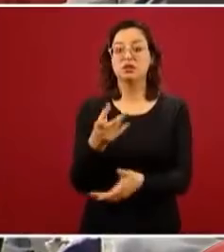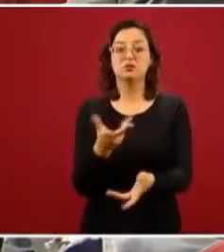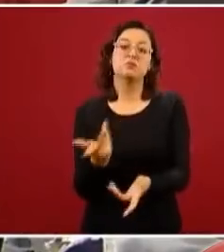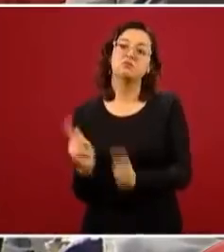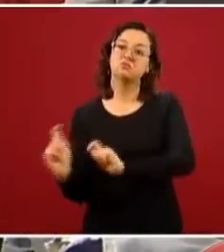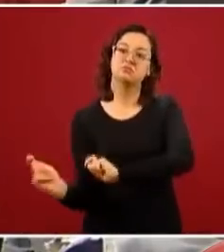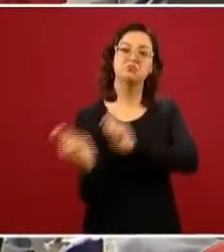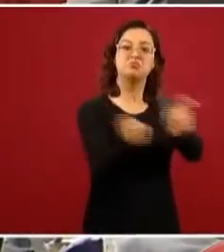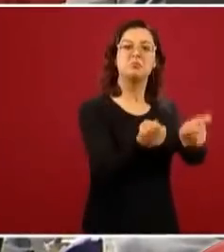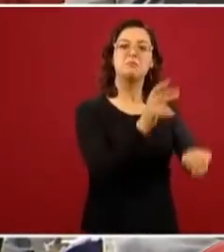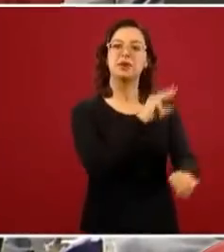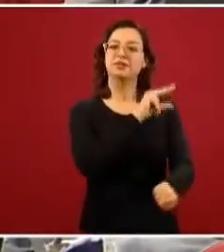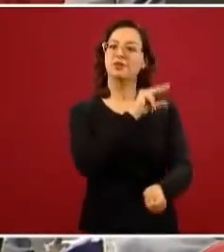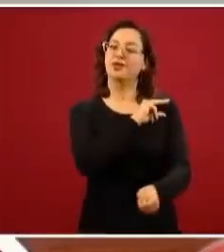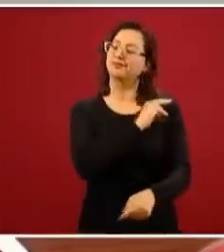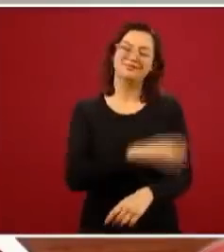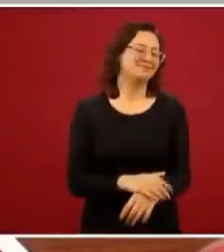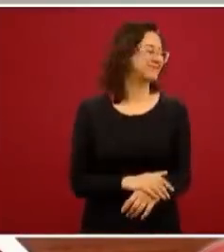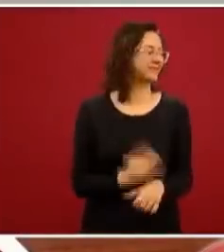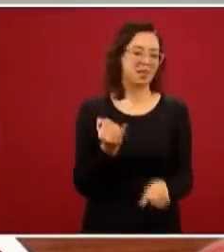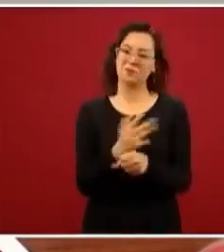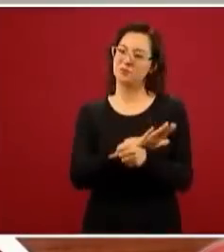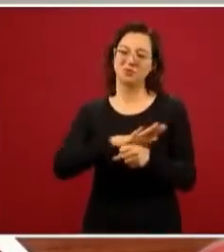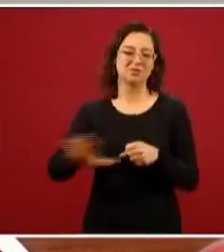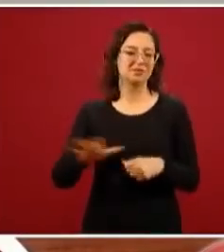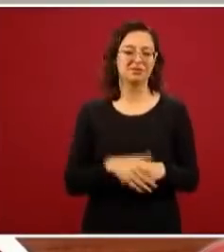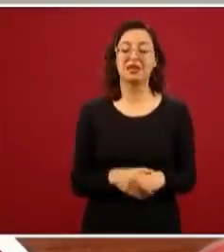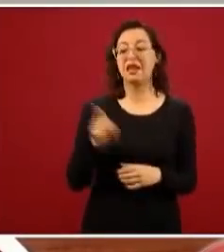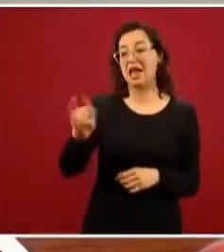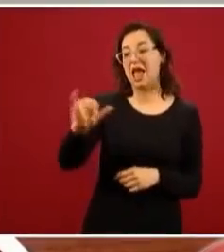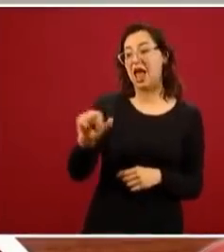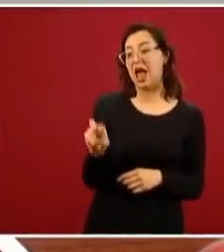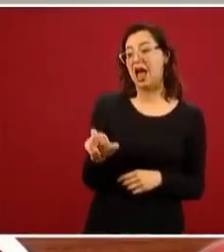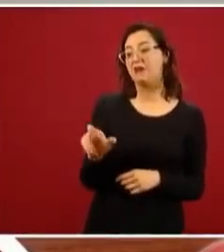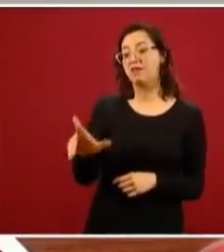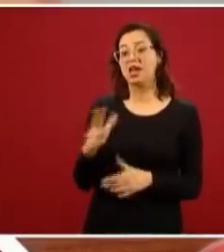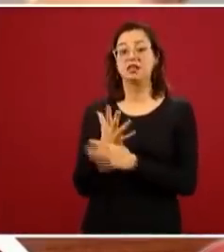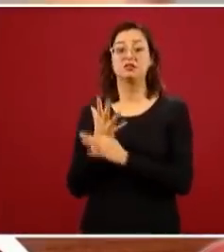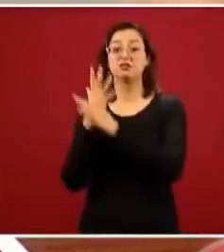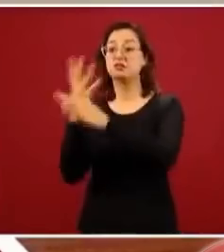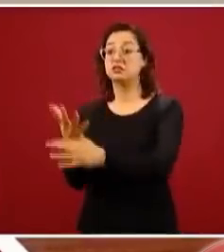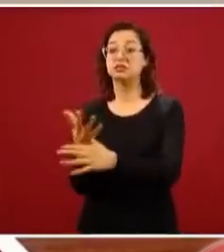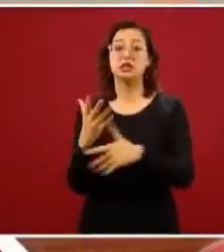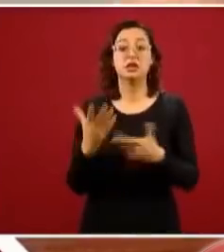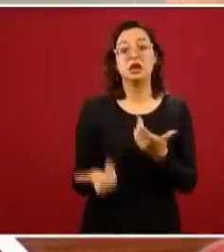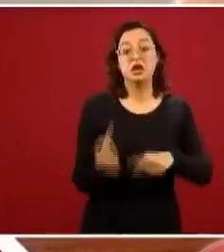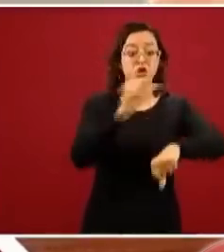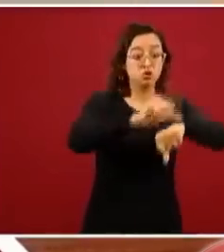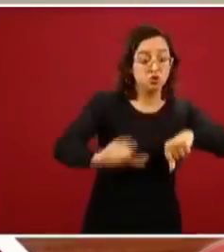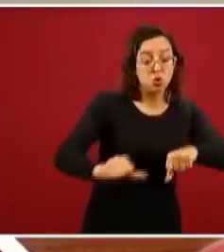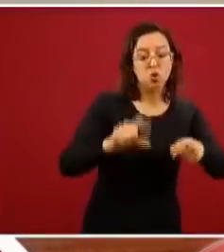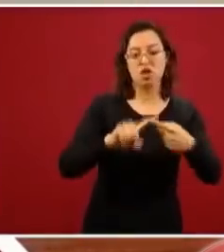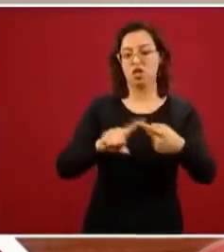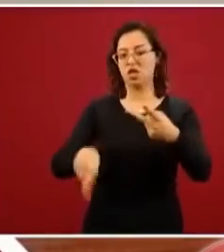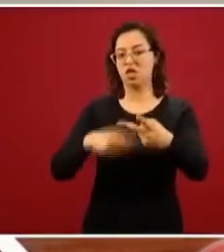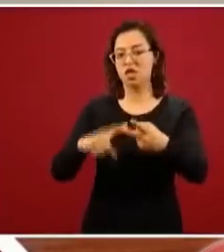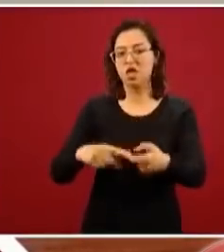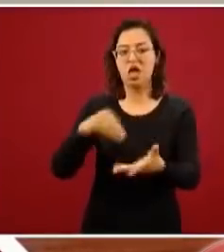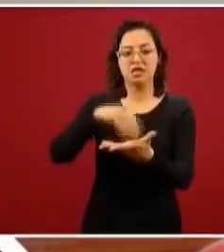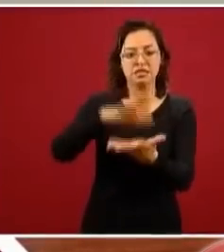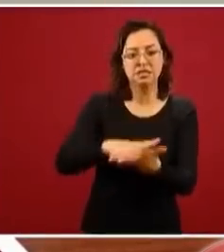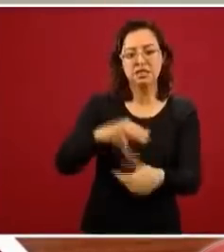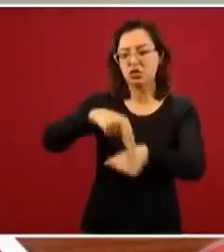respeto, eso nunca lo vamos a hacer. El planteamiento de Javier Villarreal en Sonora es que subroguemos cirugías, que subroguemos